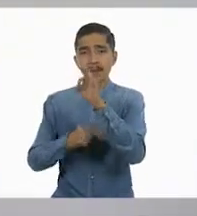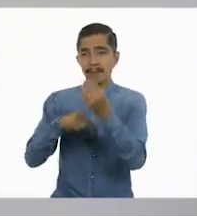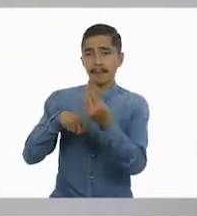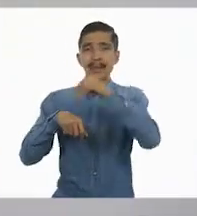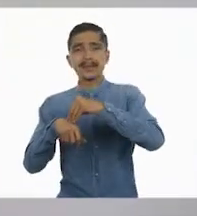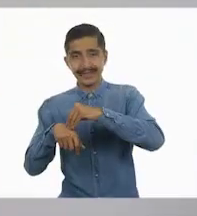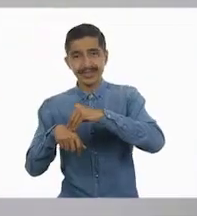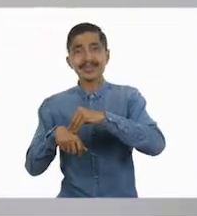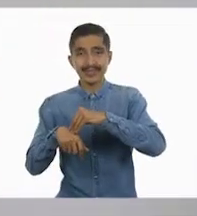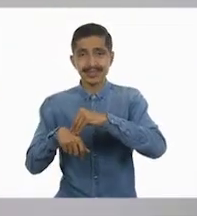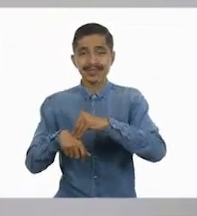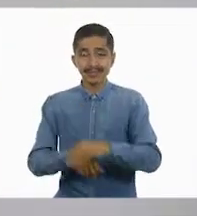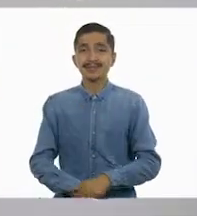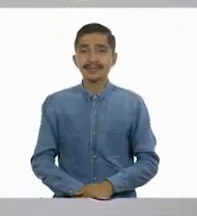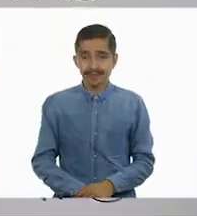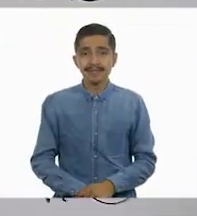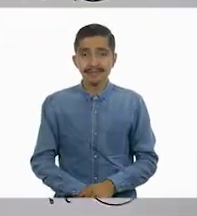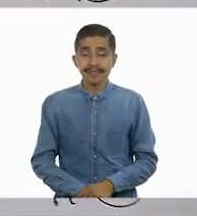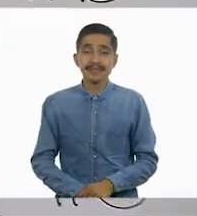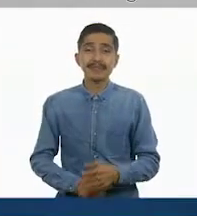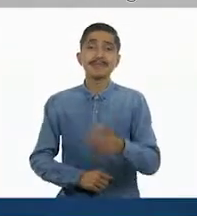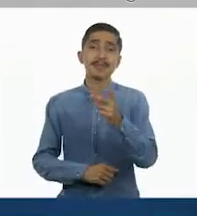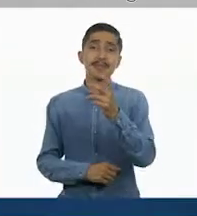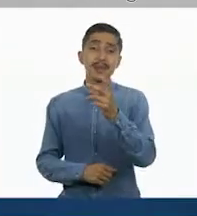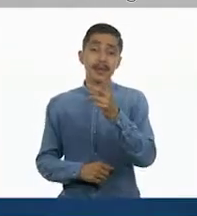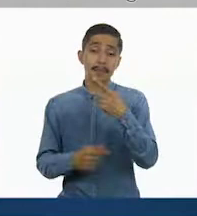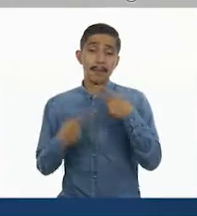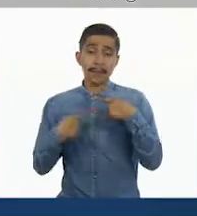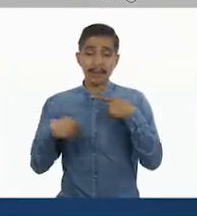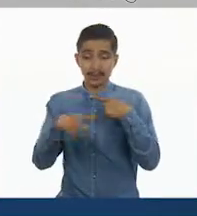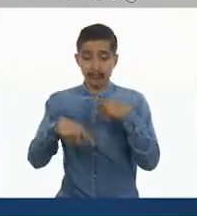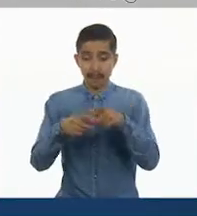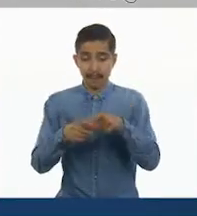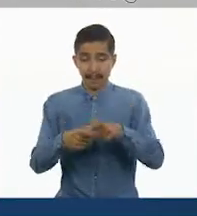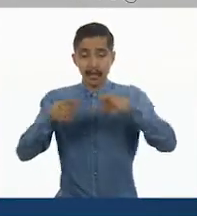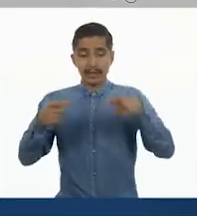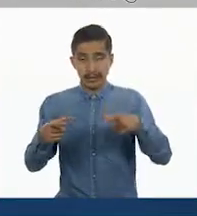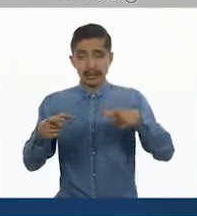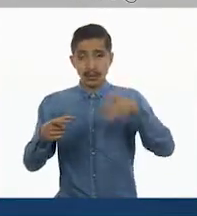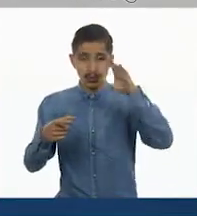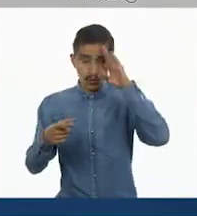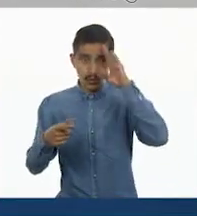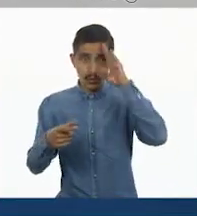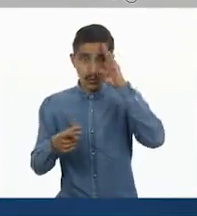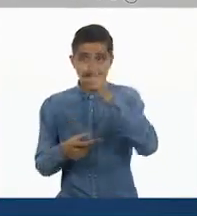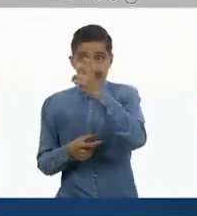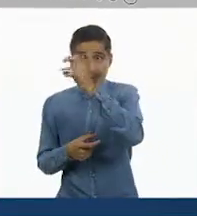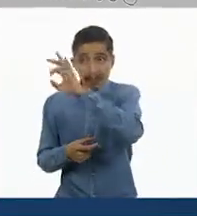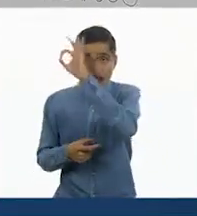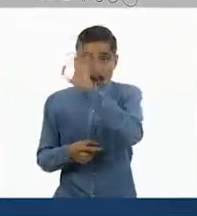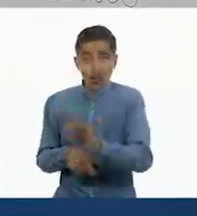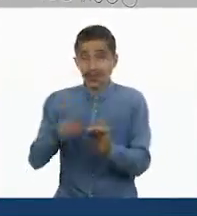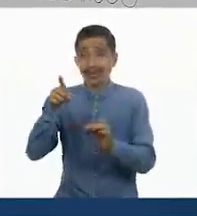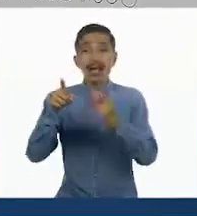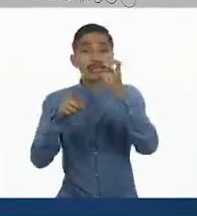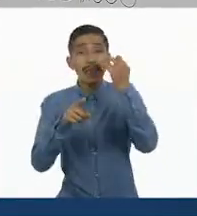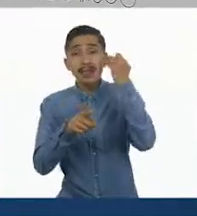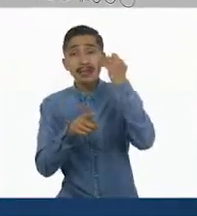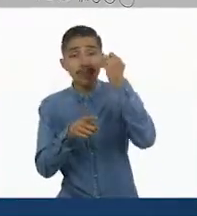11.41%. Exactamente. Es decir, que la población pues creció este porcentaje en este periodo.